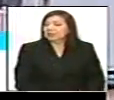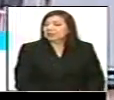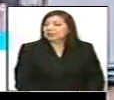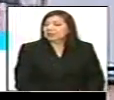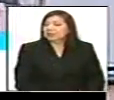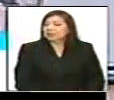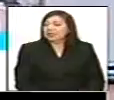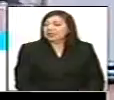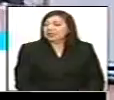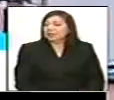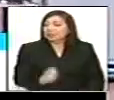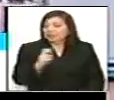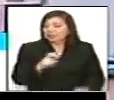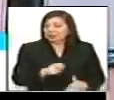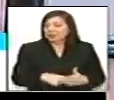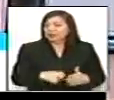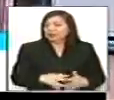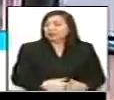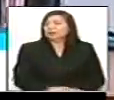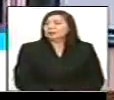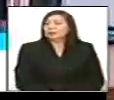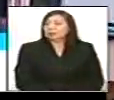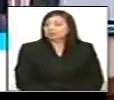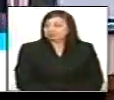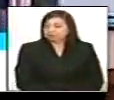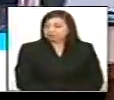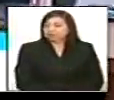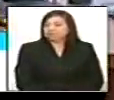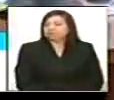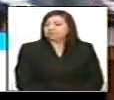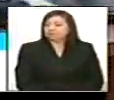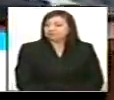de mineral. Por favor, doctor. Muchas gracias.